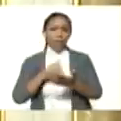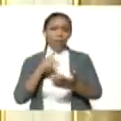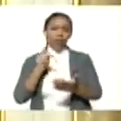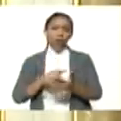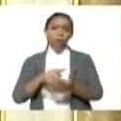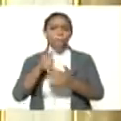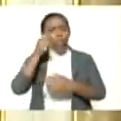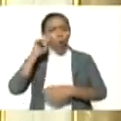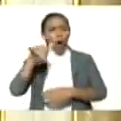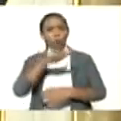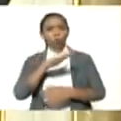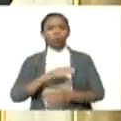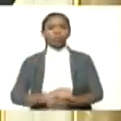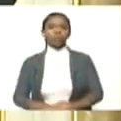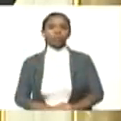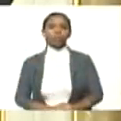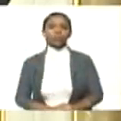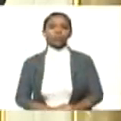pueblo.